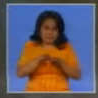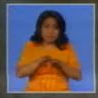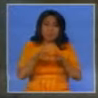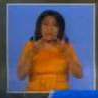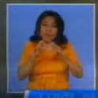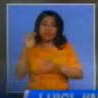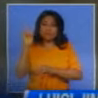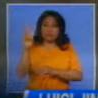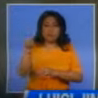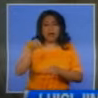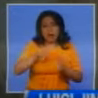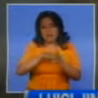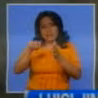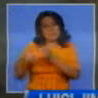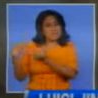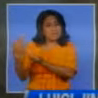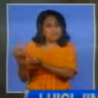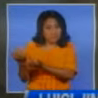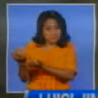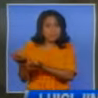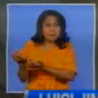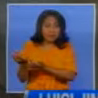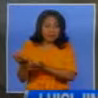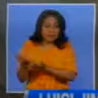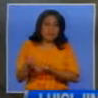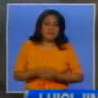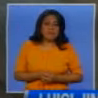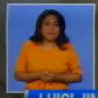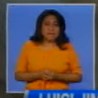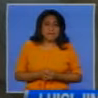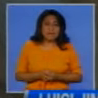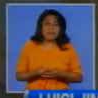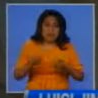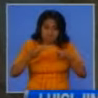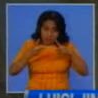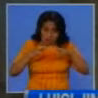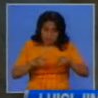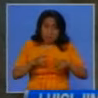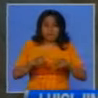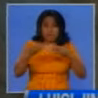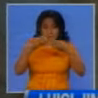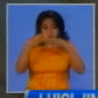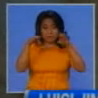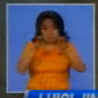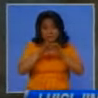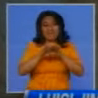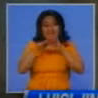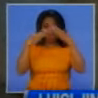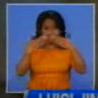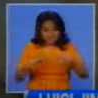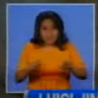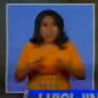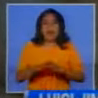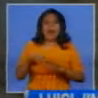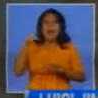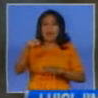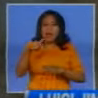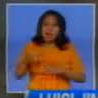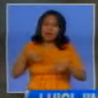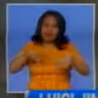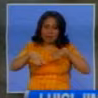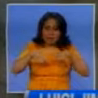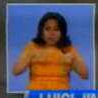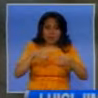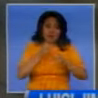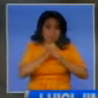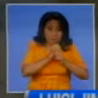Una vez concluido el evento, se han asignado sistema de transporte público en lo que es la avenida Galo Plaza Lazo, lo que es la avenida